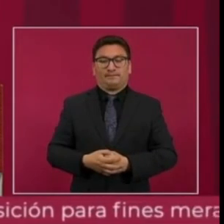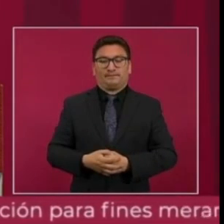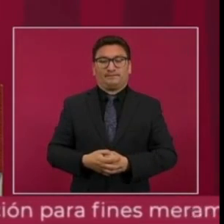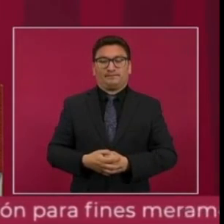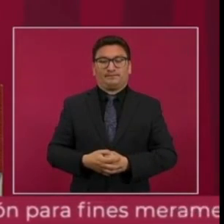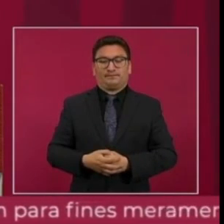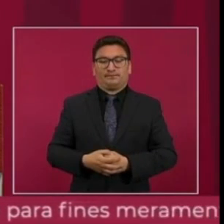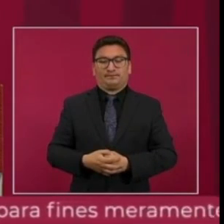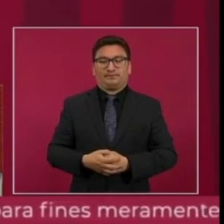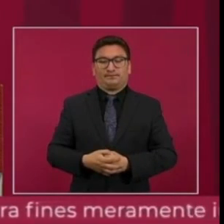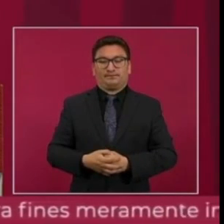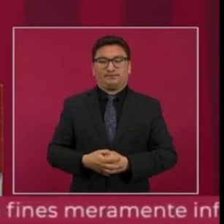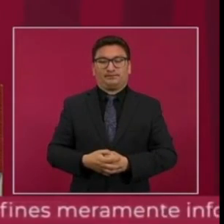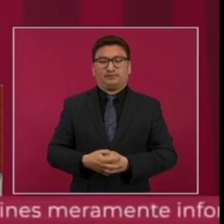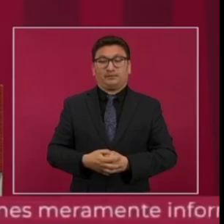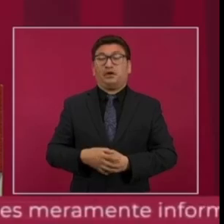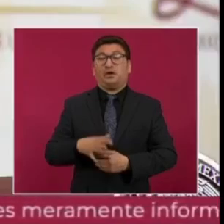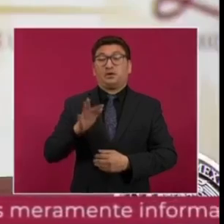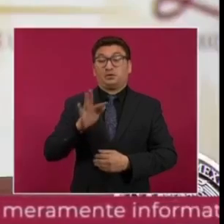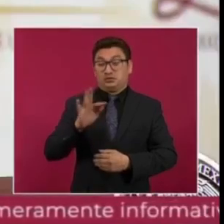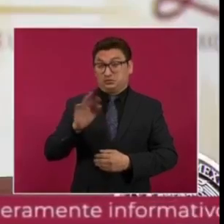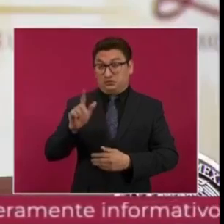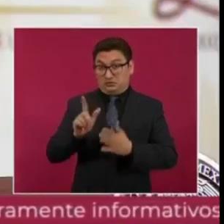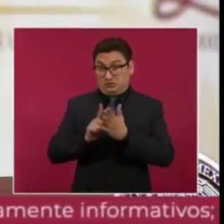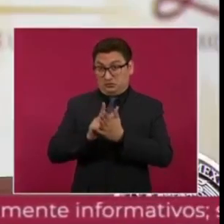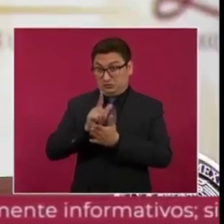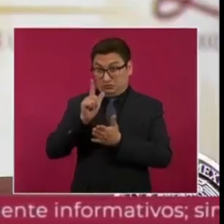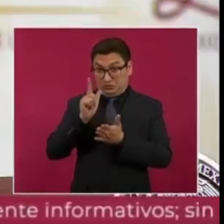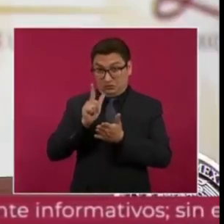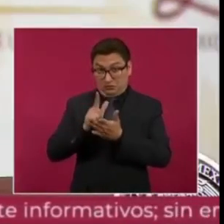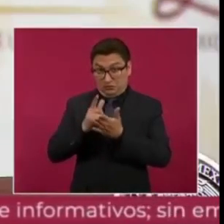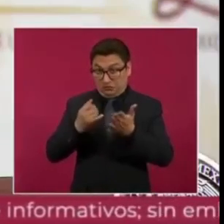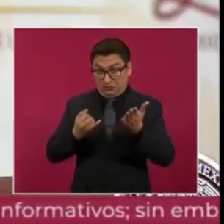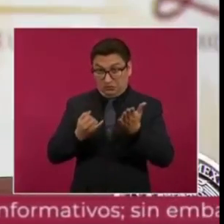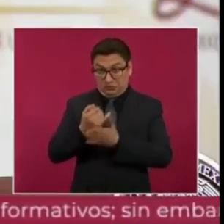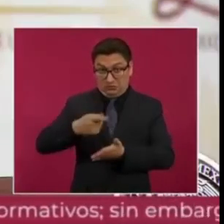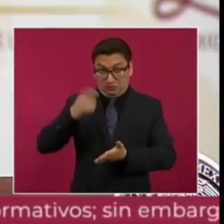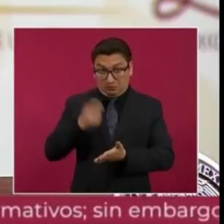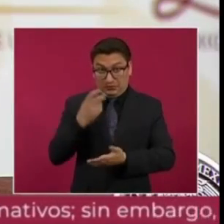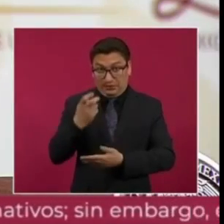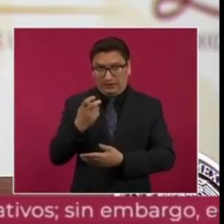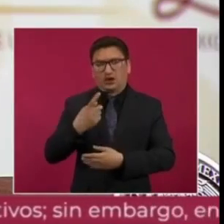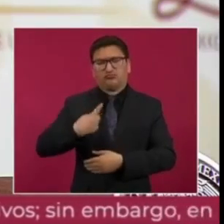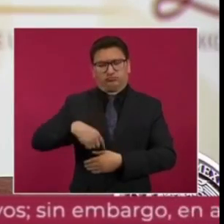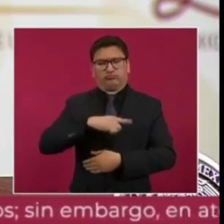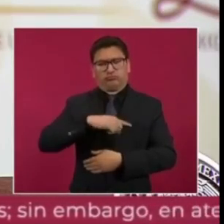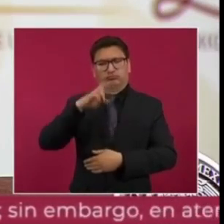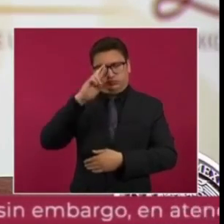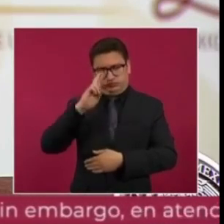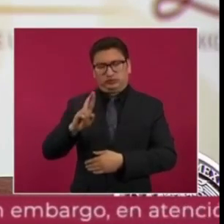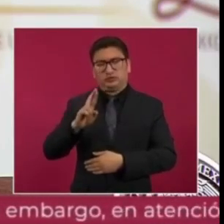esa es, ¿no?, la decisión, la tenemos que respetar, pero entiendo que